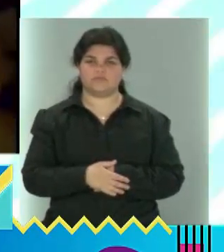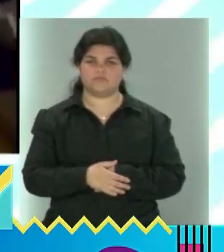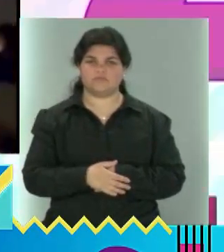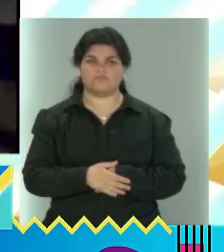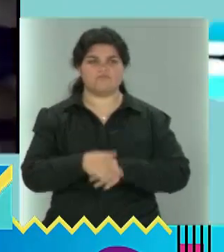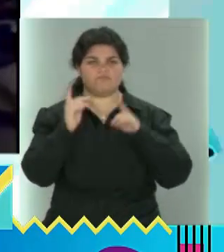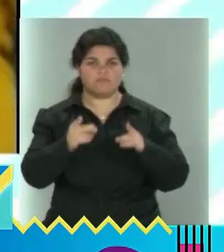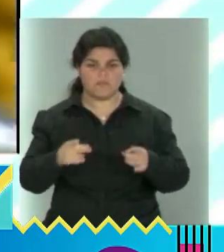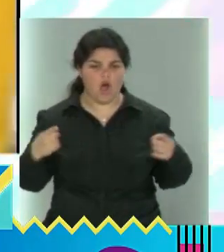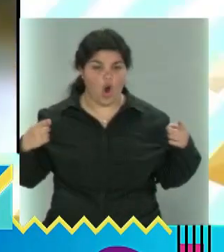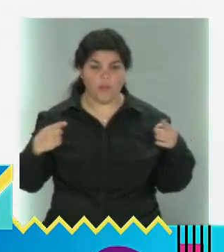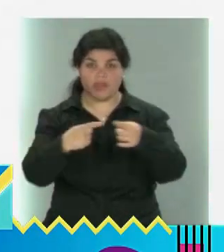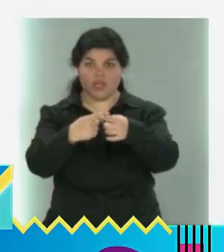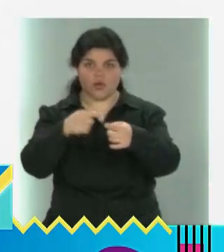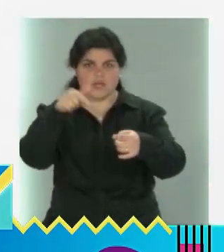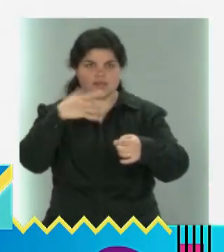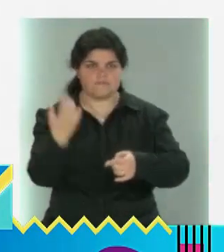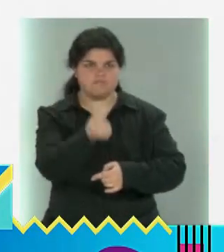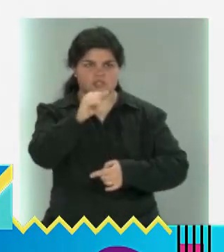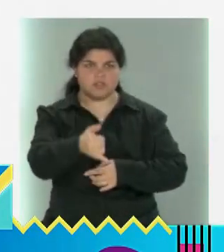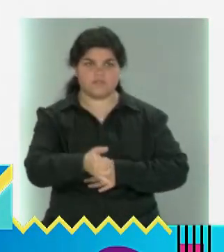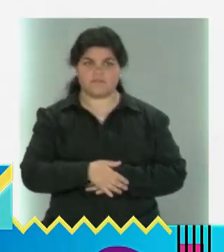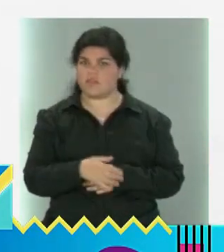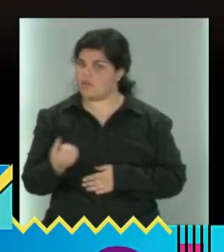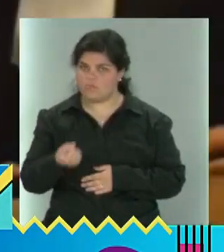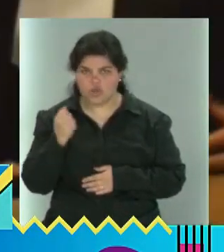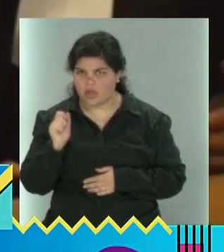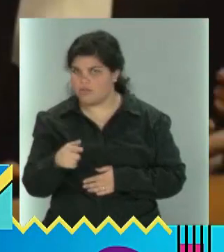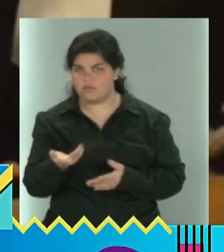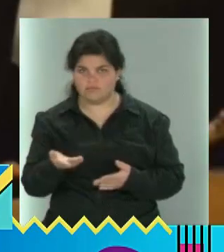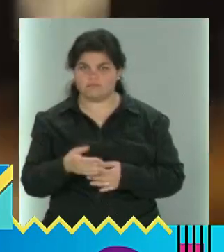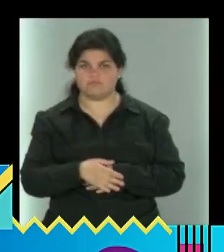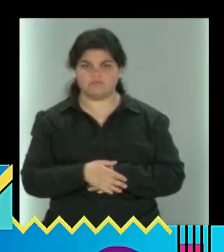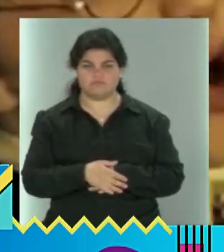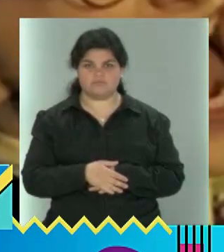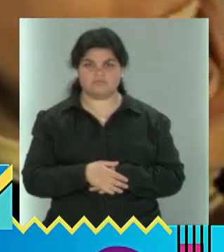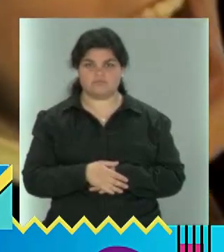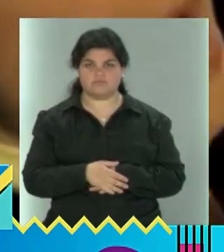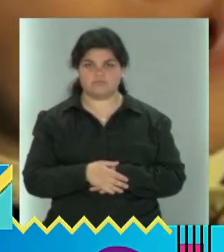las metas que nos trazamos. Vean Kill Bill, loco, es mansa.